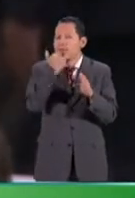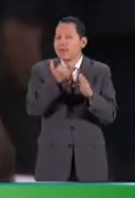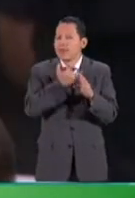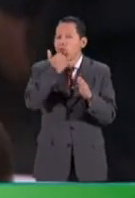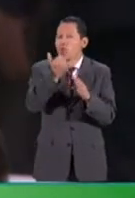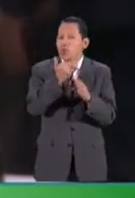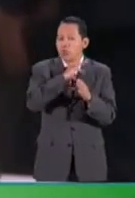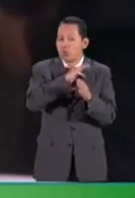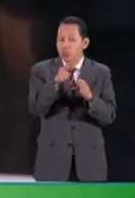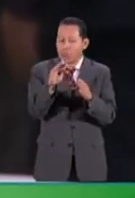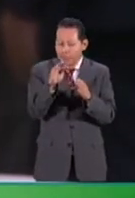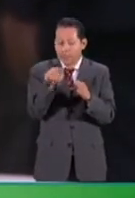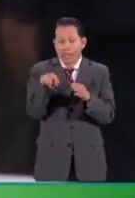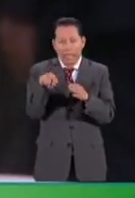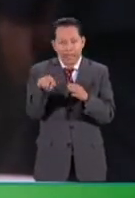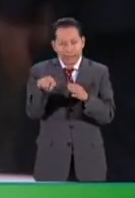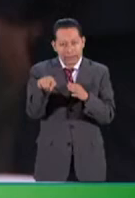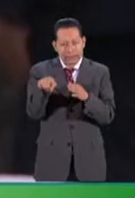que ha recaído